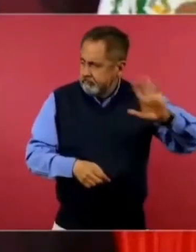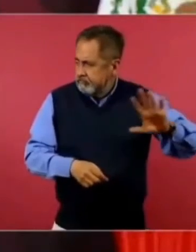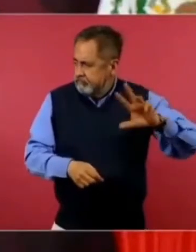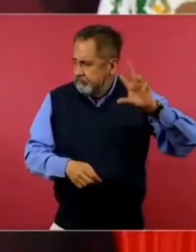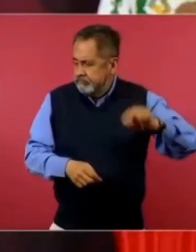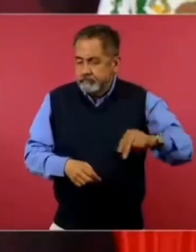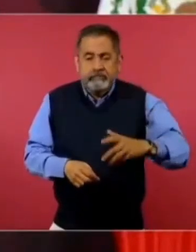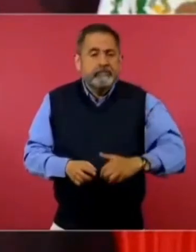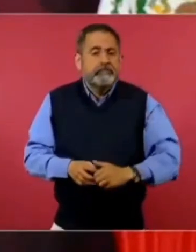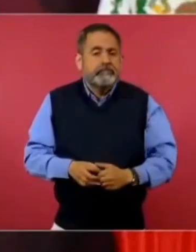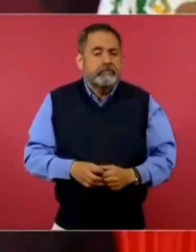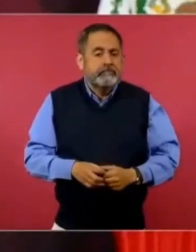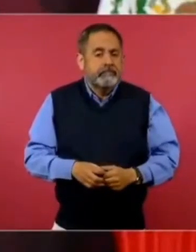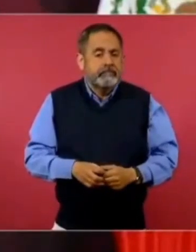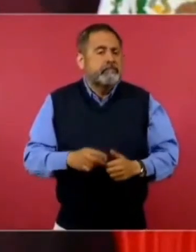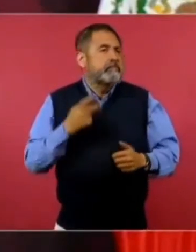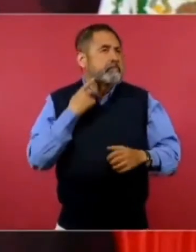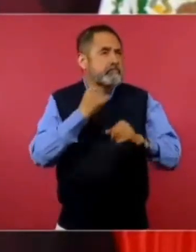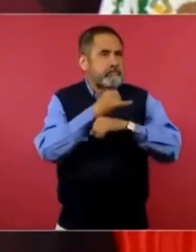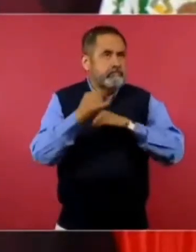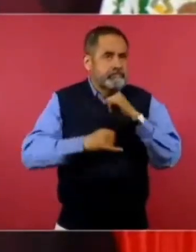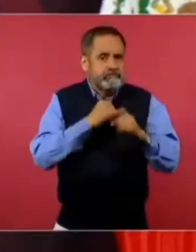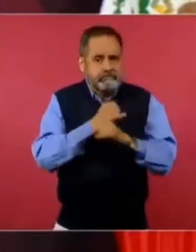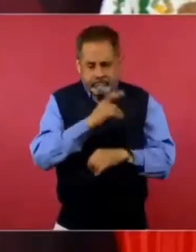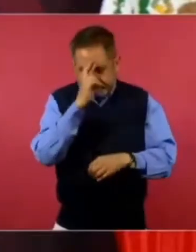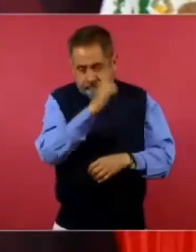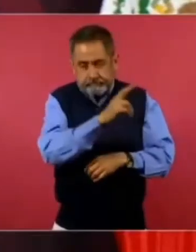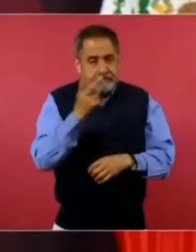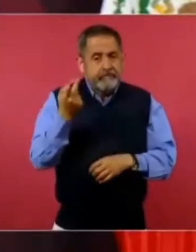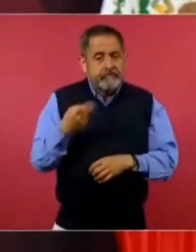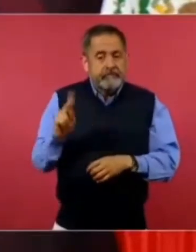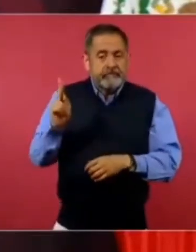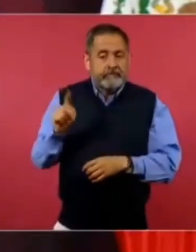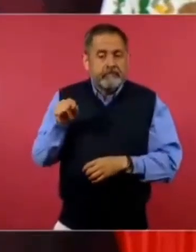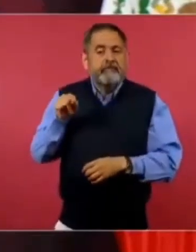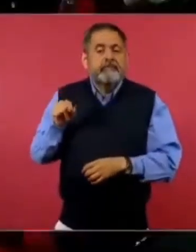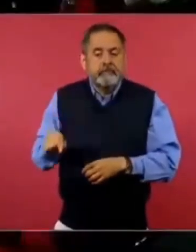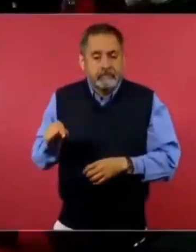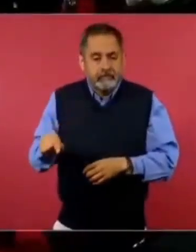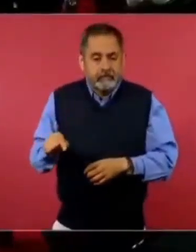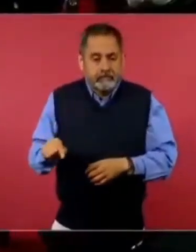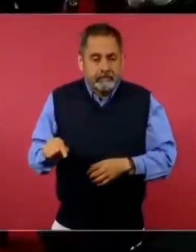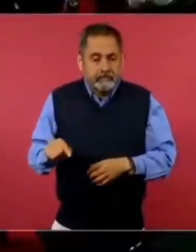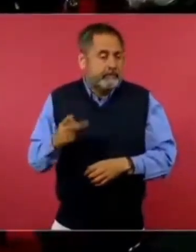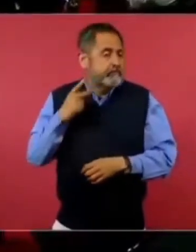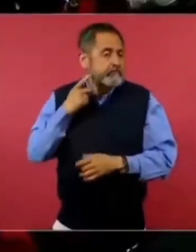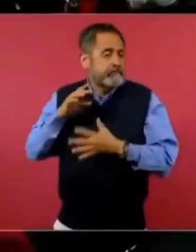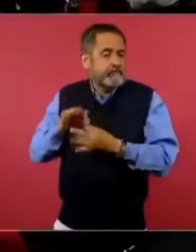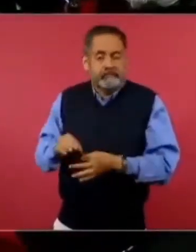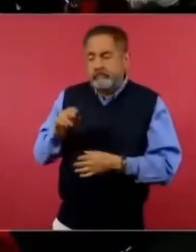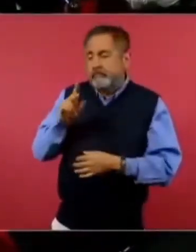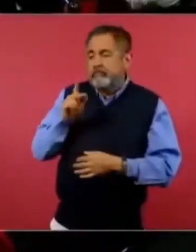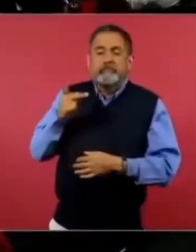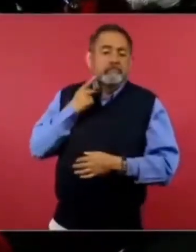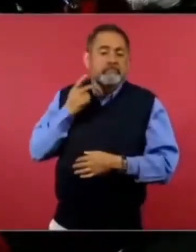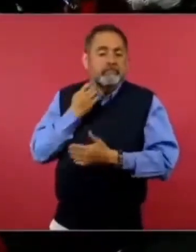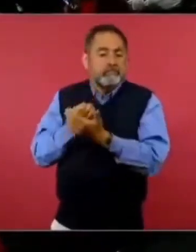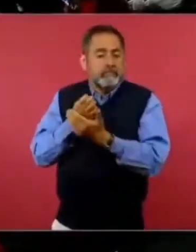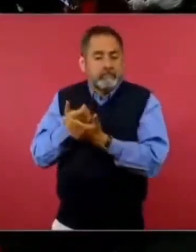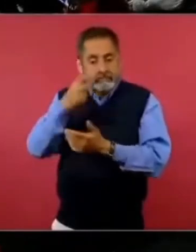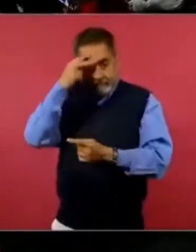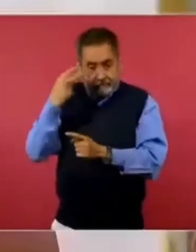pues las políticas internacionales, pero la política económica de México